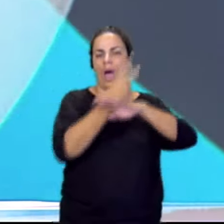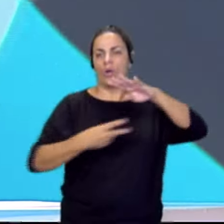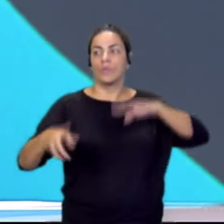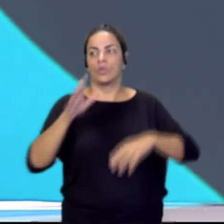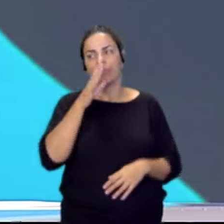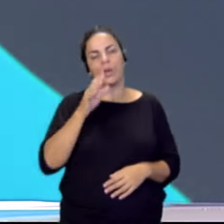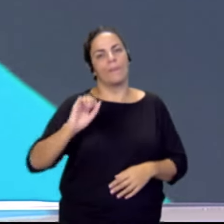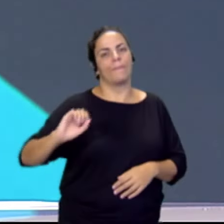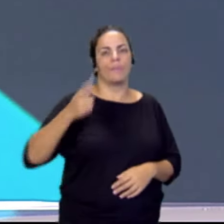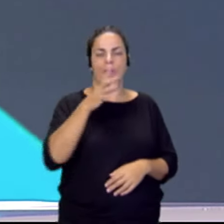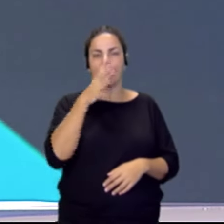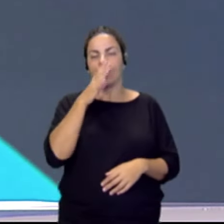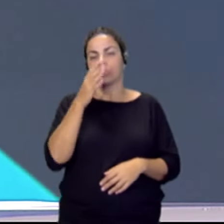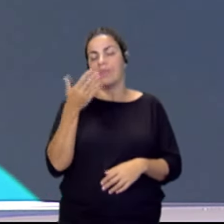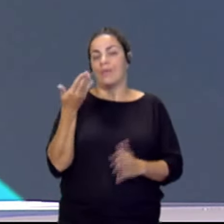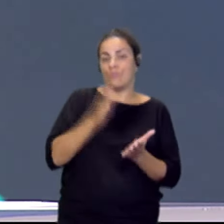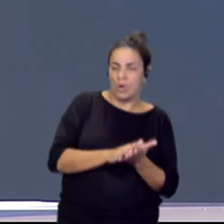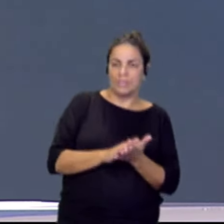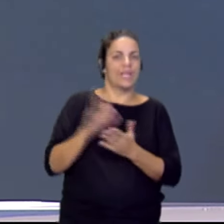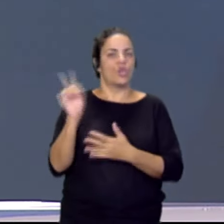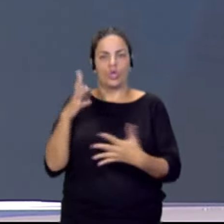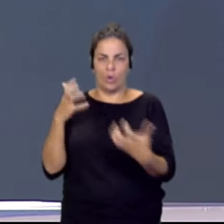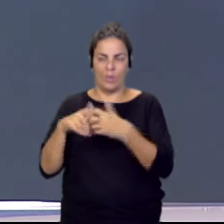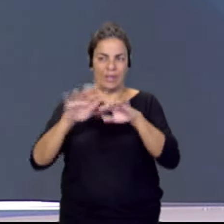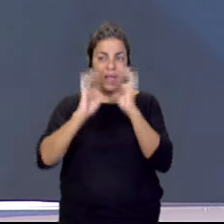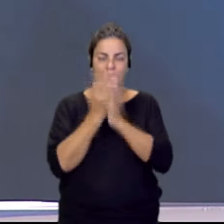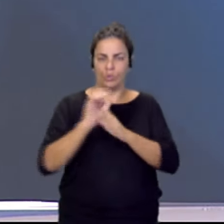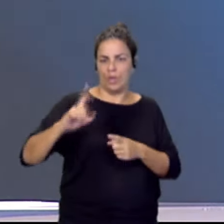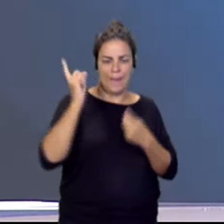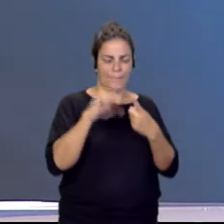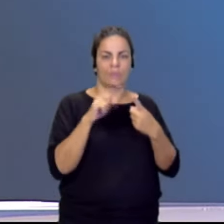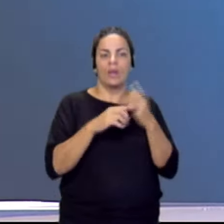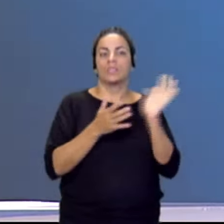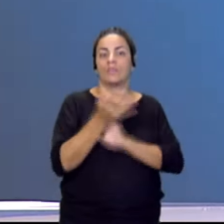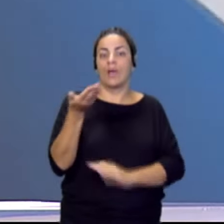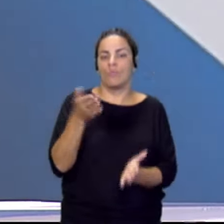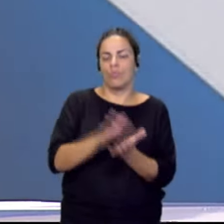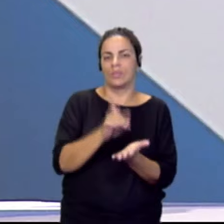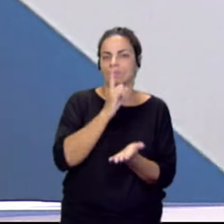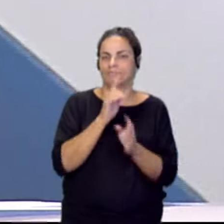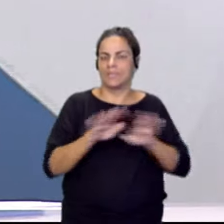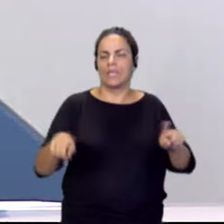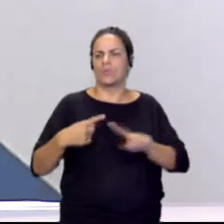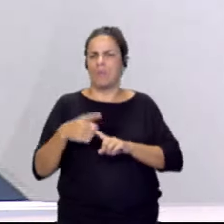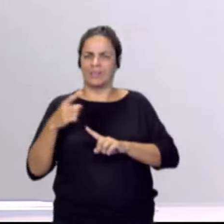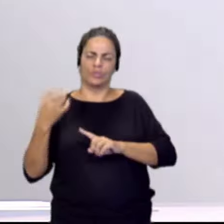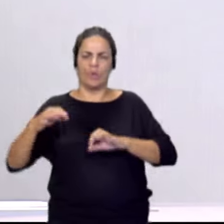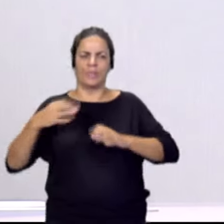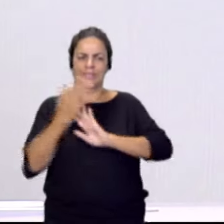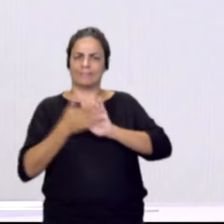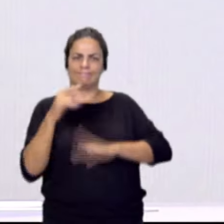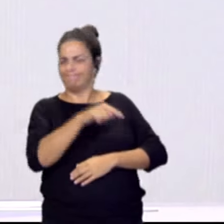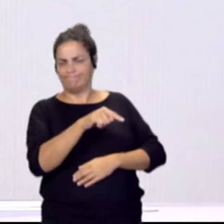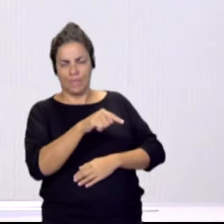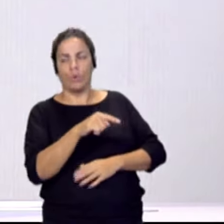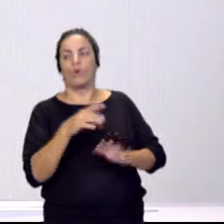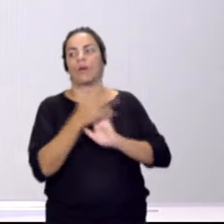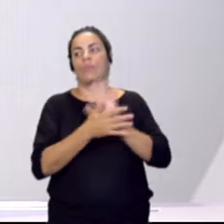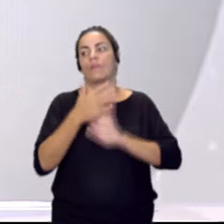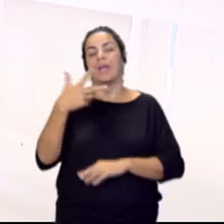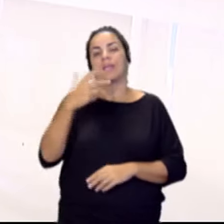en el mundo. Son fallecimientos en silencio y silenciados. Vamos a hablar con Sebastián Quintana, Chano Quintana, que es el presidente de